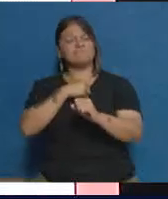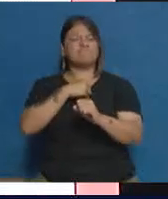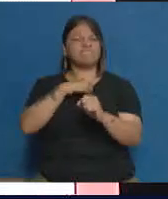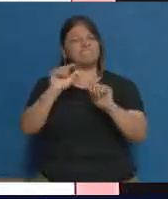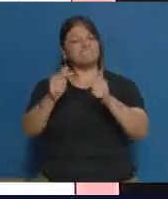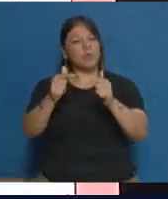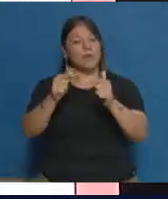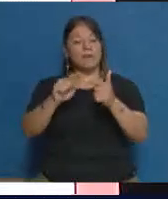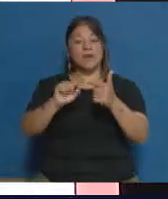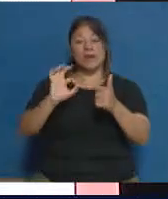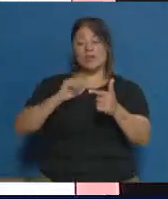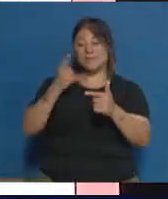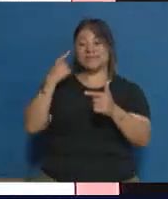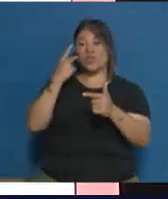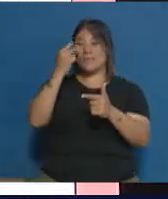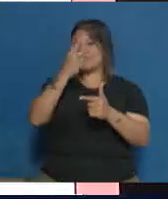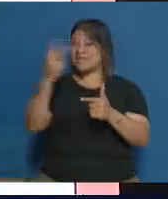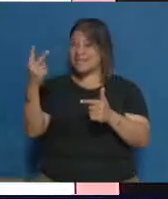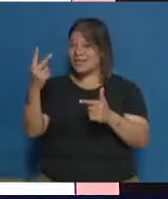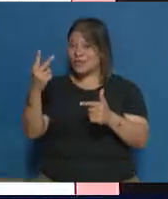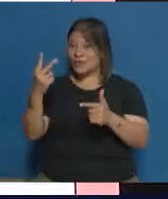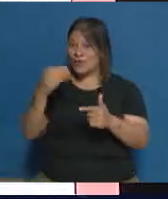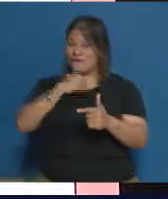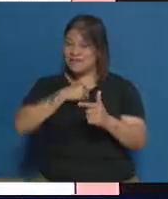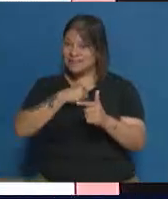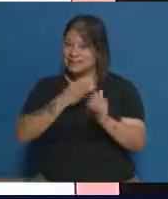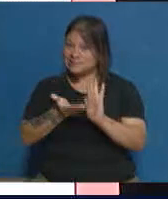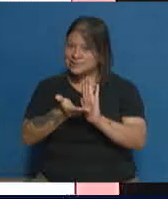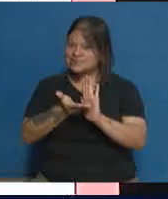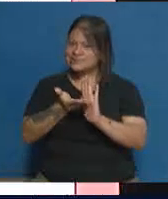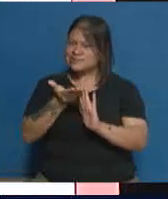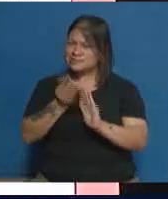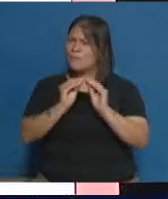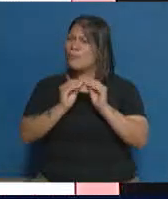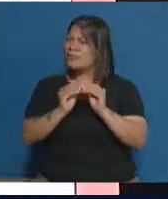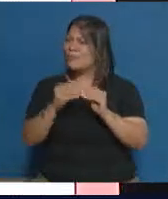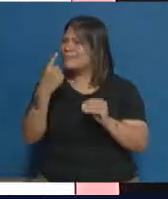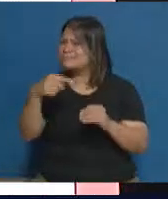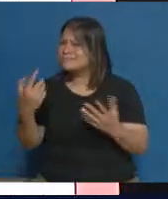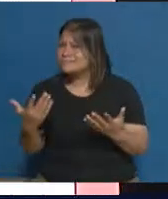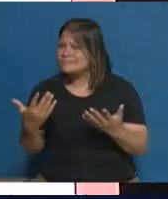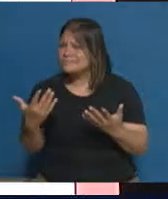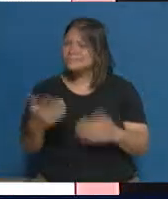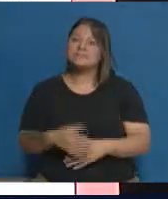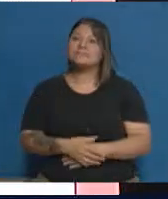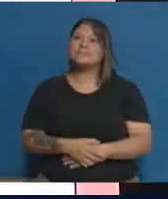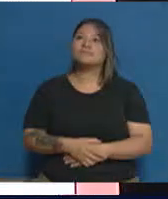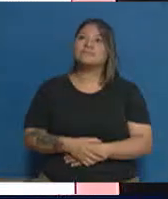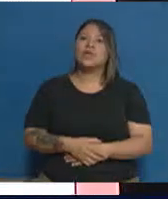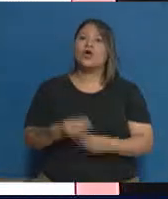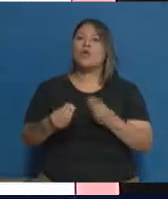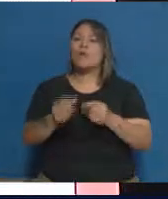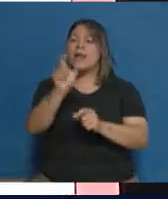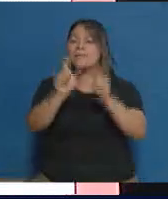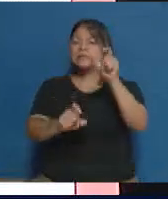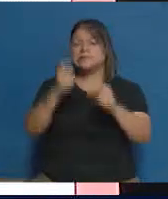año pasado, en el 2022, aumentó un poquito. ¿Cuáles son los motivos? Ver esto, de qué forma la gente va